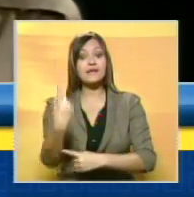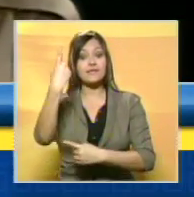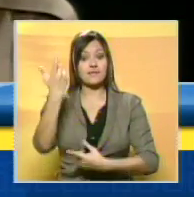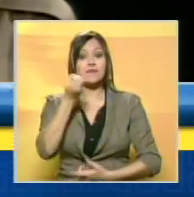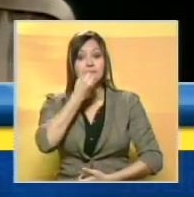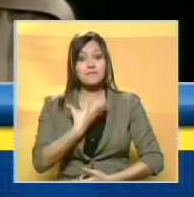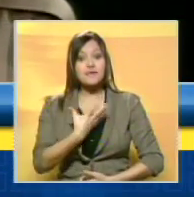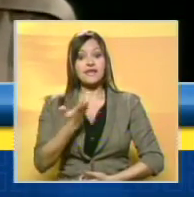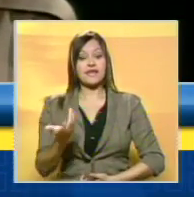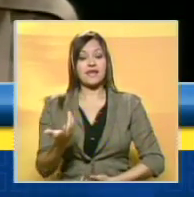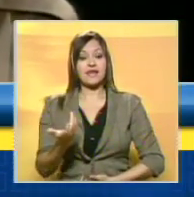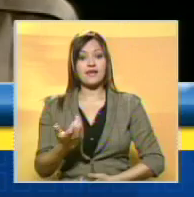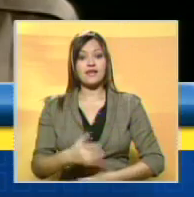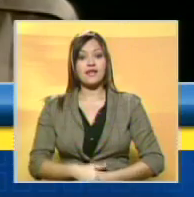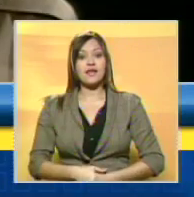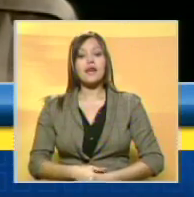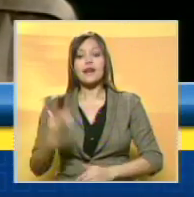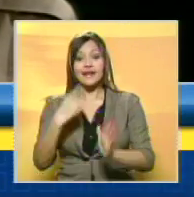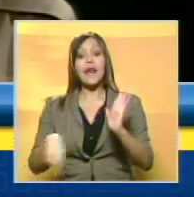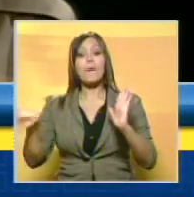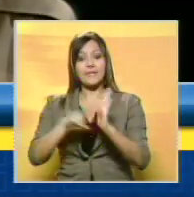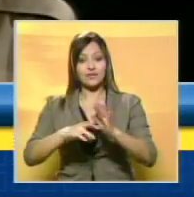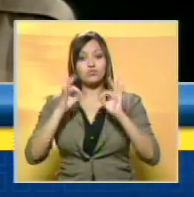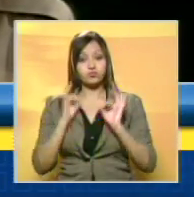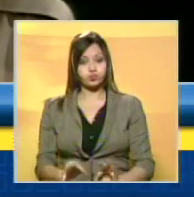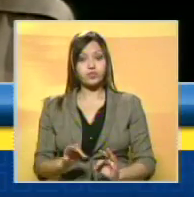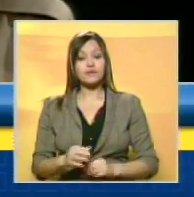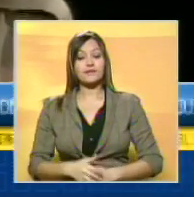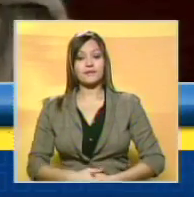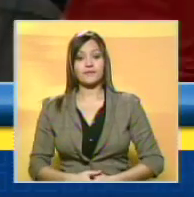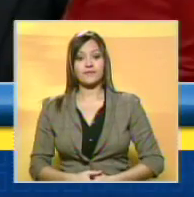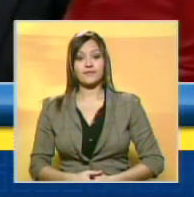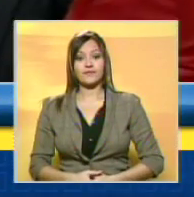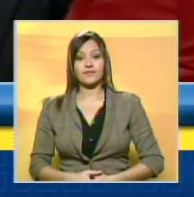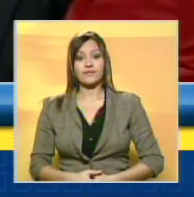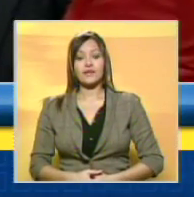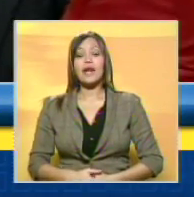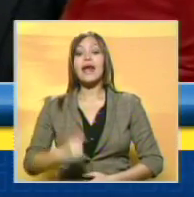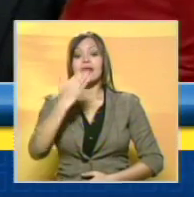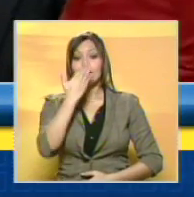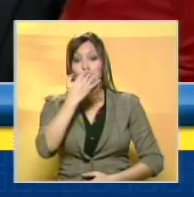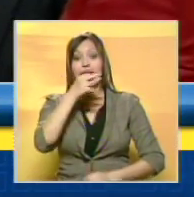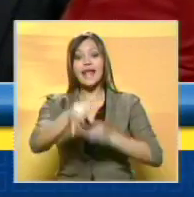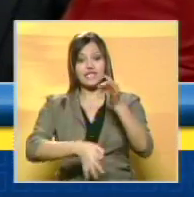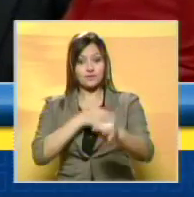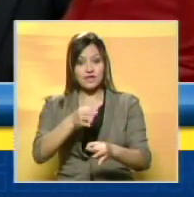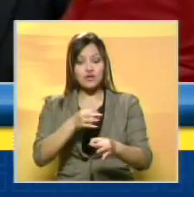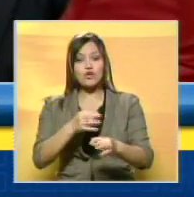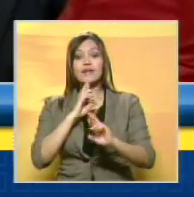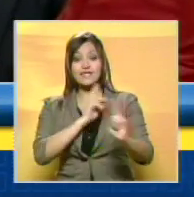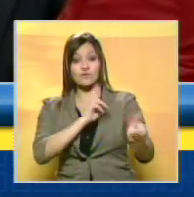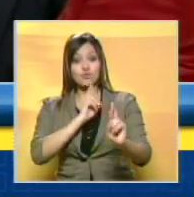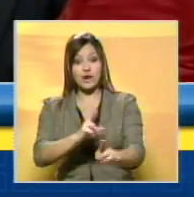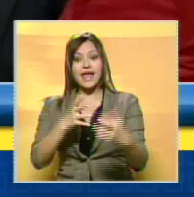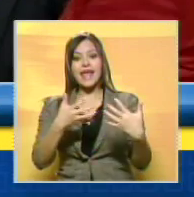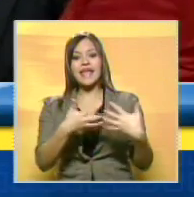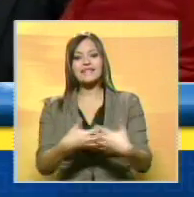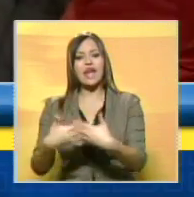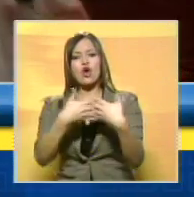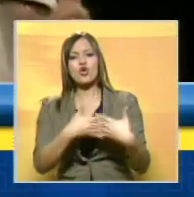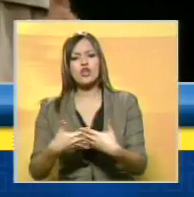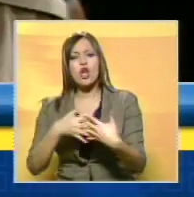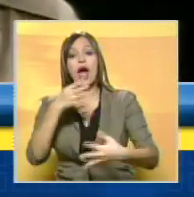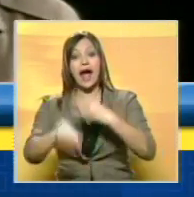de los libertadores se ha reafirmado y se ha consolidado en La Habana. El mandatario nacional manifestó que la reacción de Estados Unidos tras